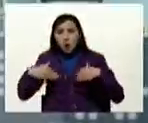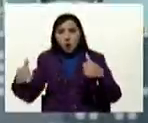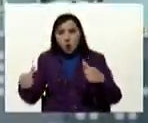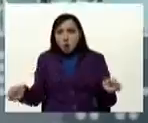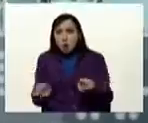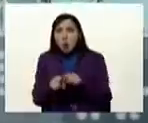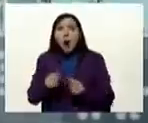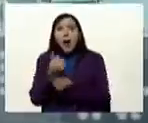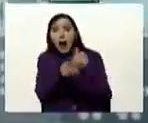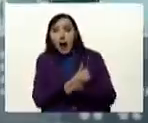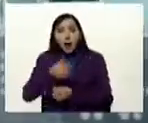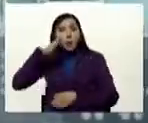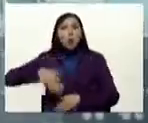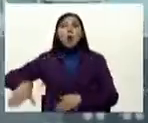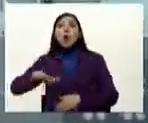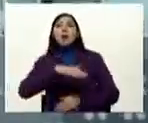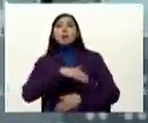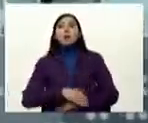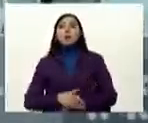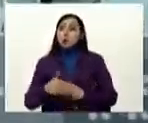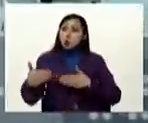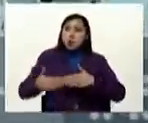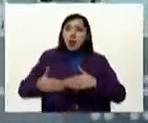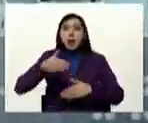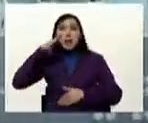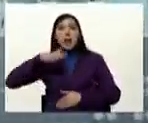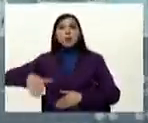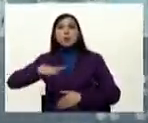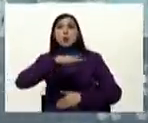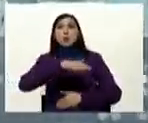amor al pueblo, con cercanía al pueblo.